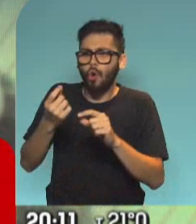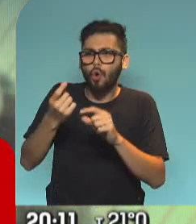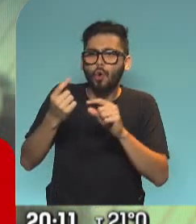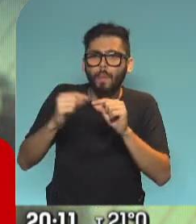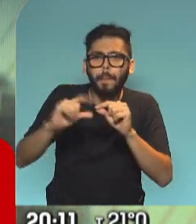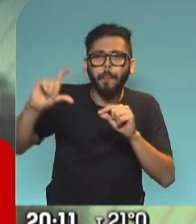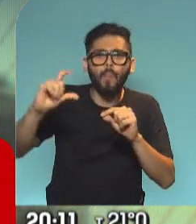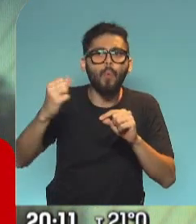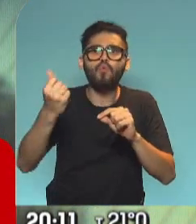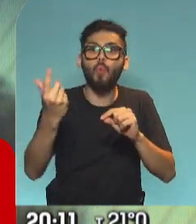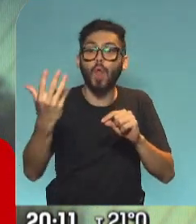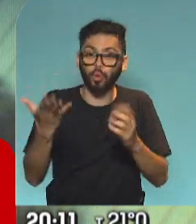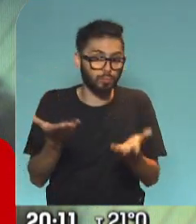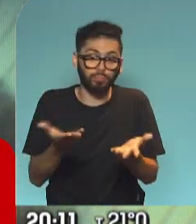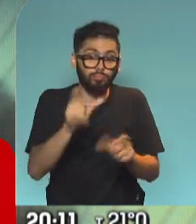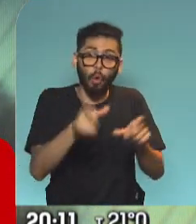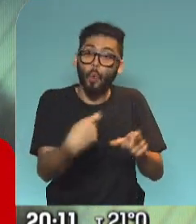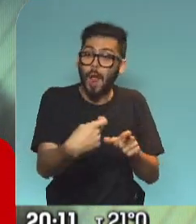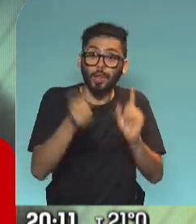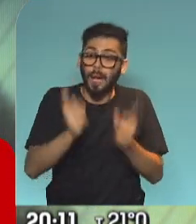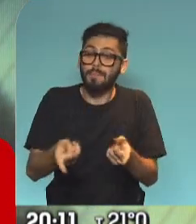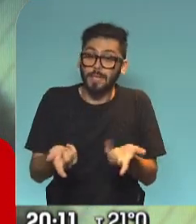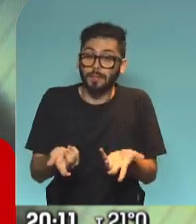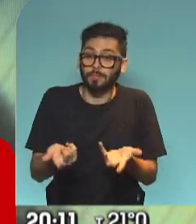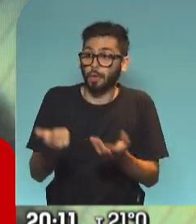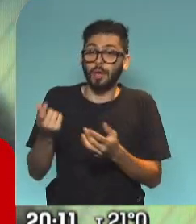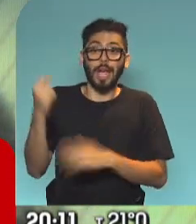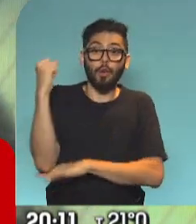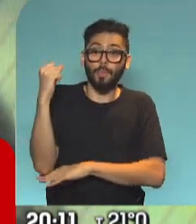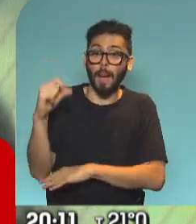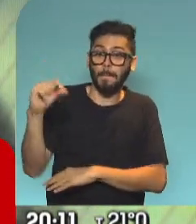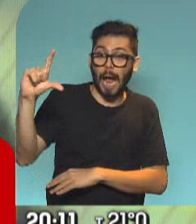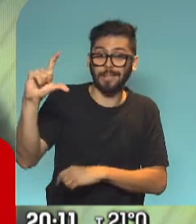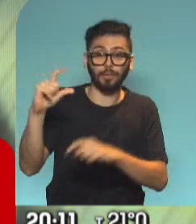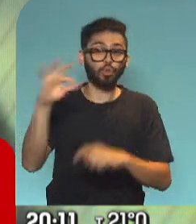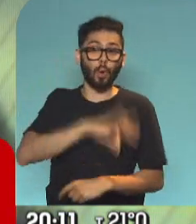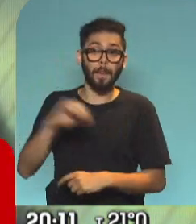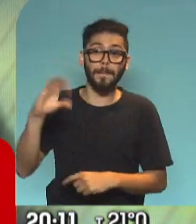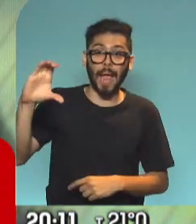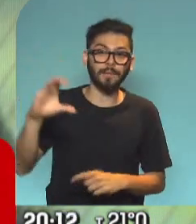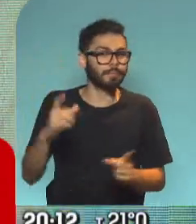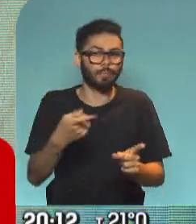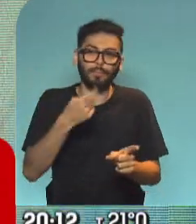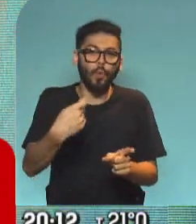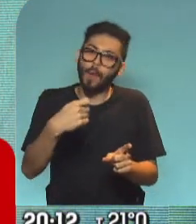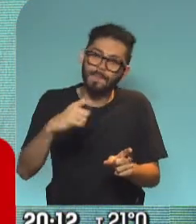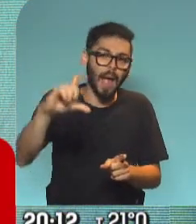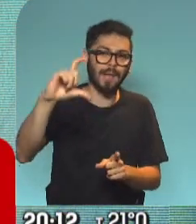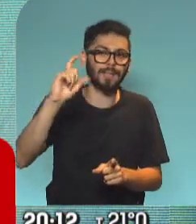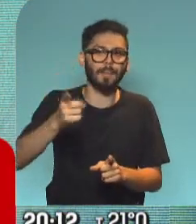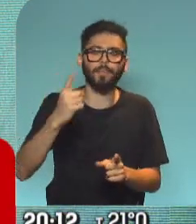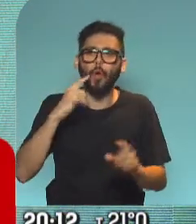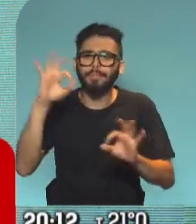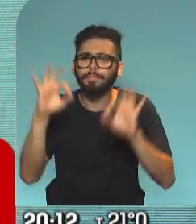jubilados y las jubiladas, tiene que también incrementarse, porque la idea es justamente aplicar una política más distributiva. Sí, y si se quiere tratar